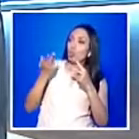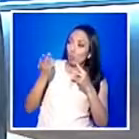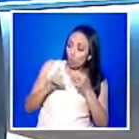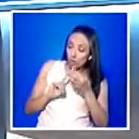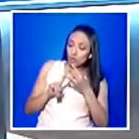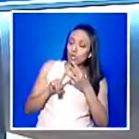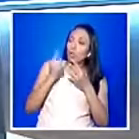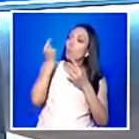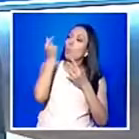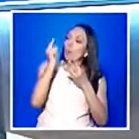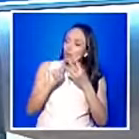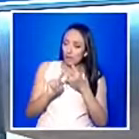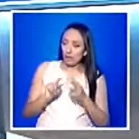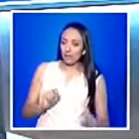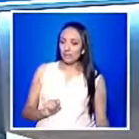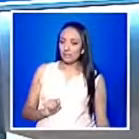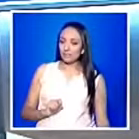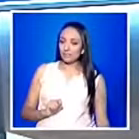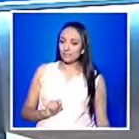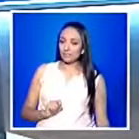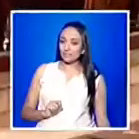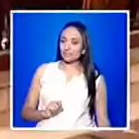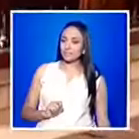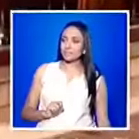el costo de la entrada. Adelante.